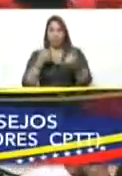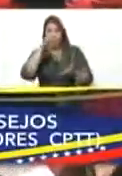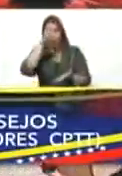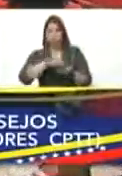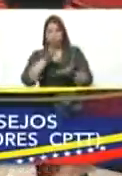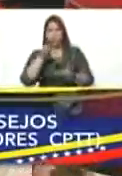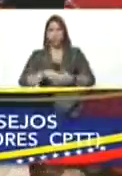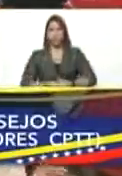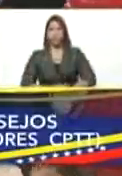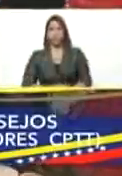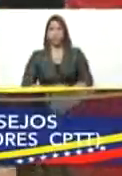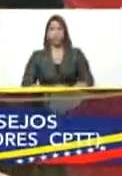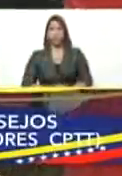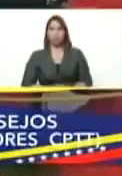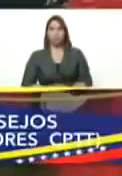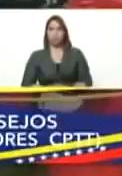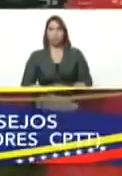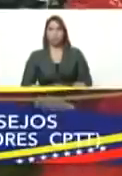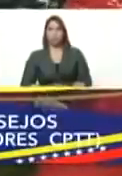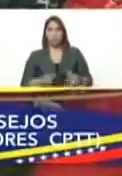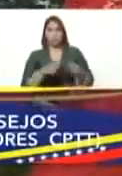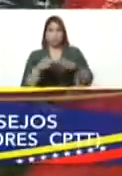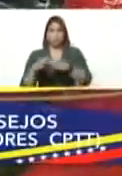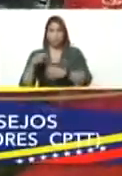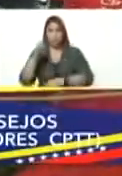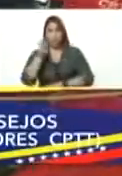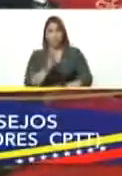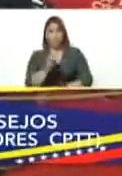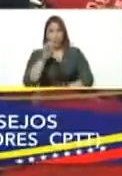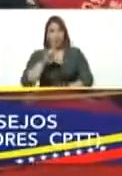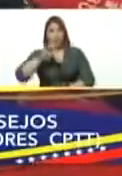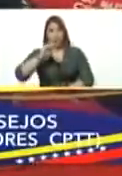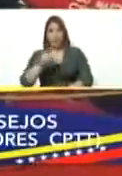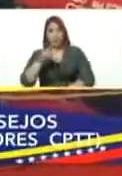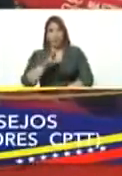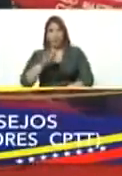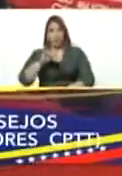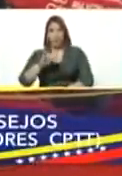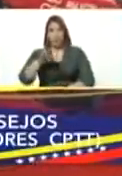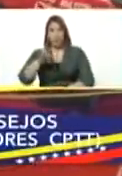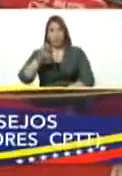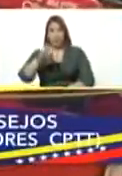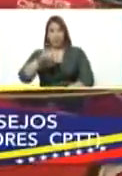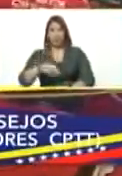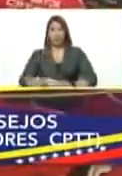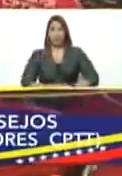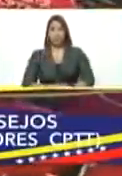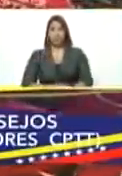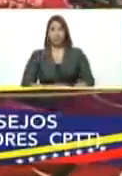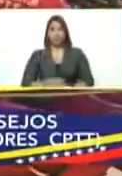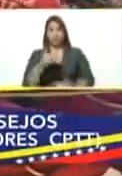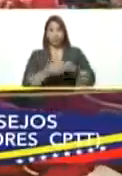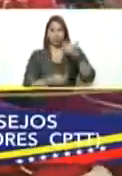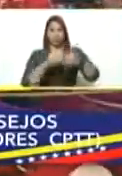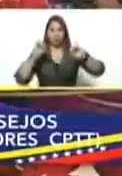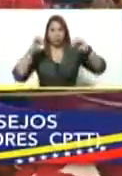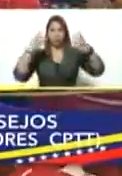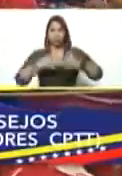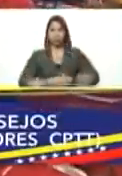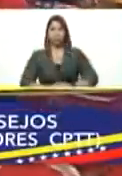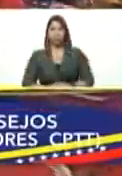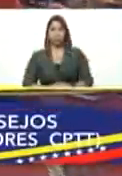Aprobada convención colectiva de PEQIVEM. Avanzar y vencer.